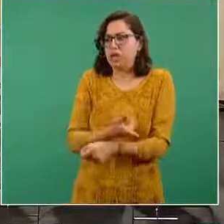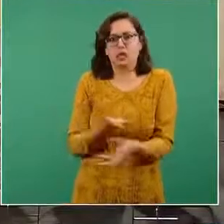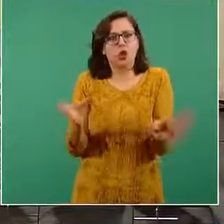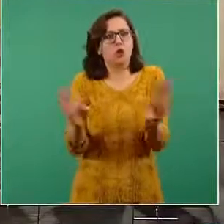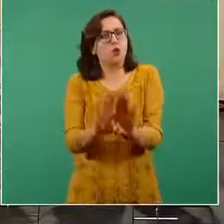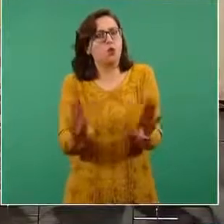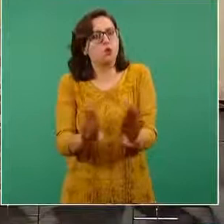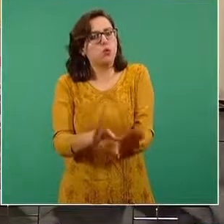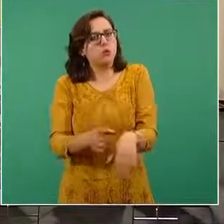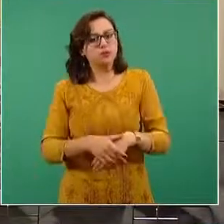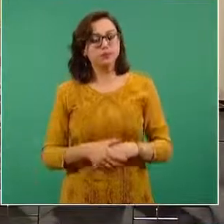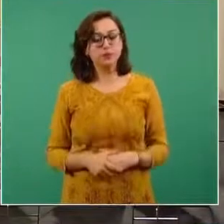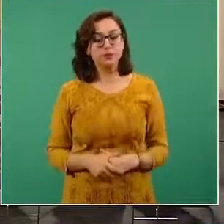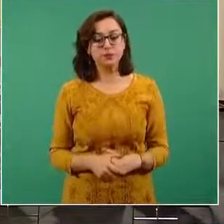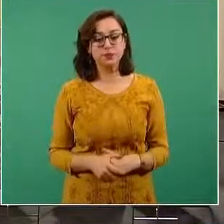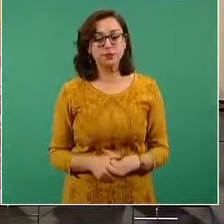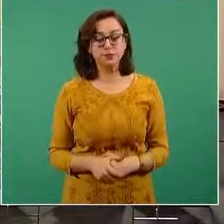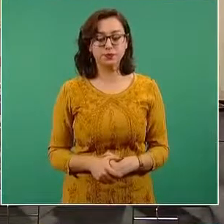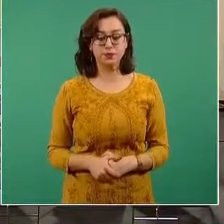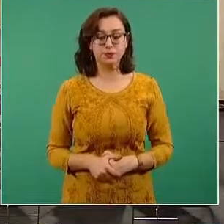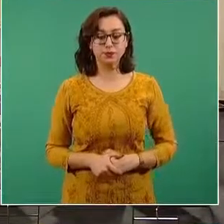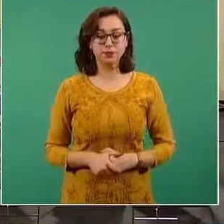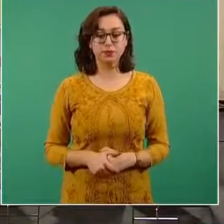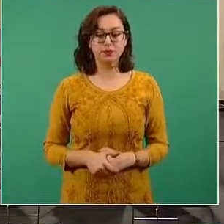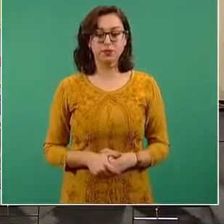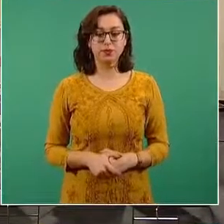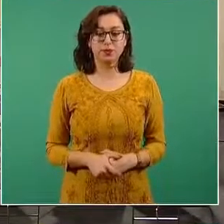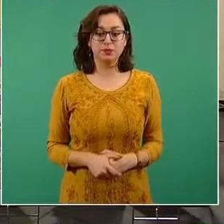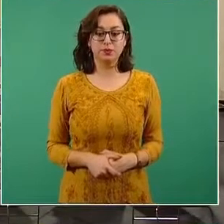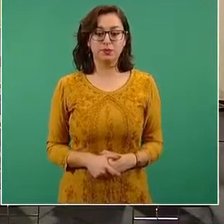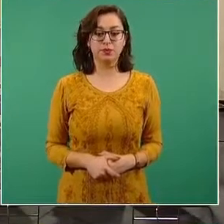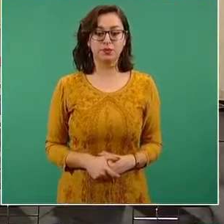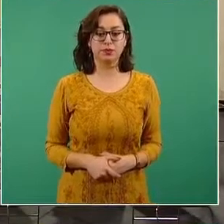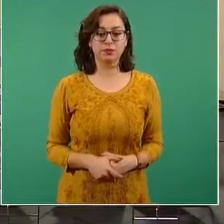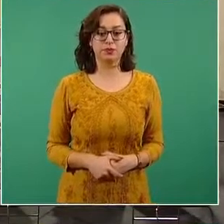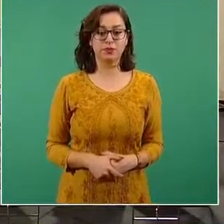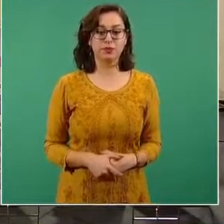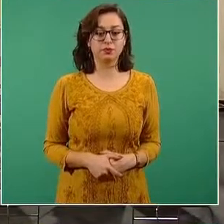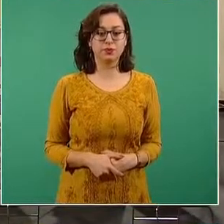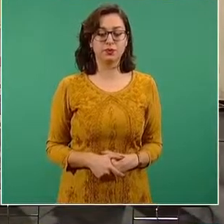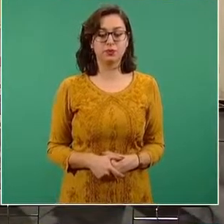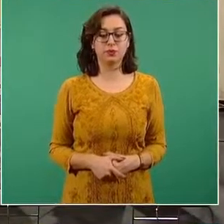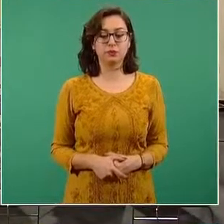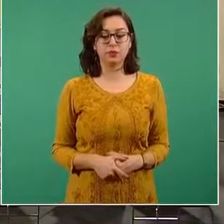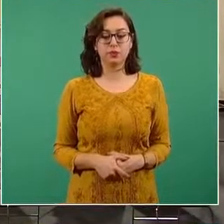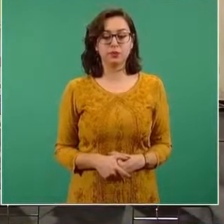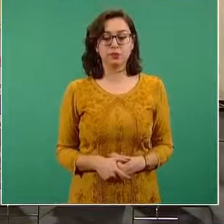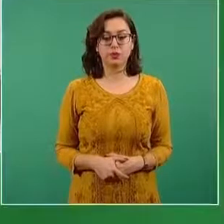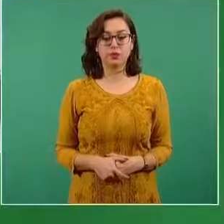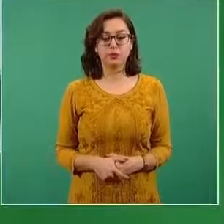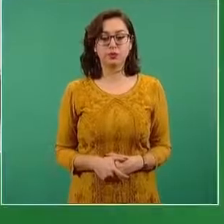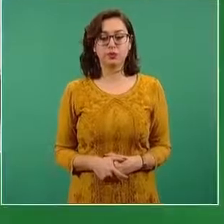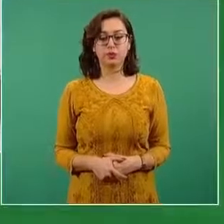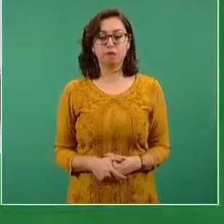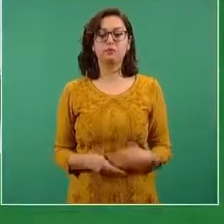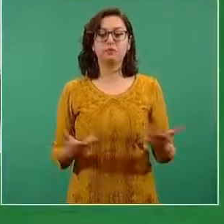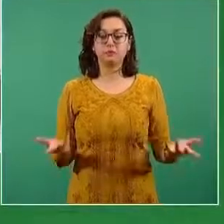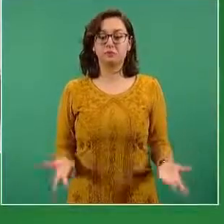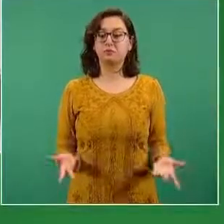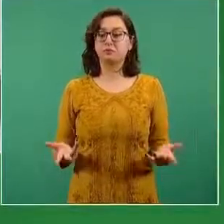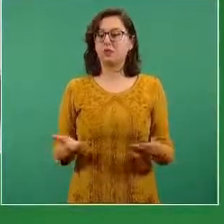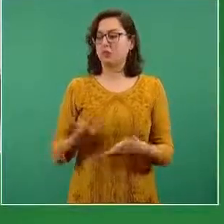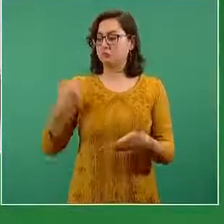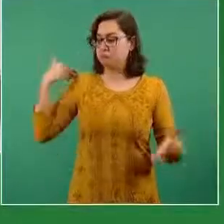Gracias. Bueno, desde hace unas semanas en Campeche se está trabajando intensamente en esta